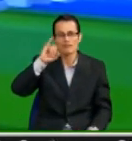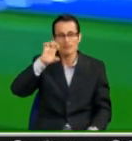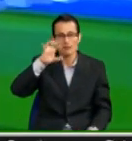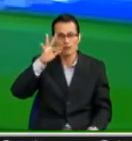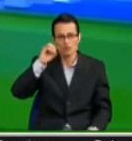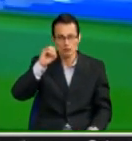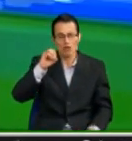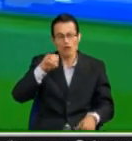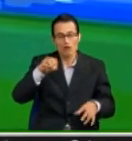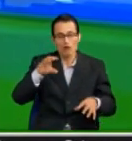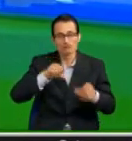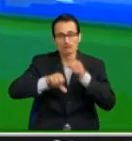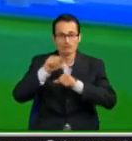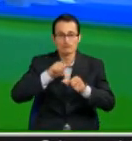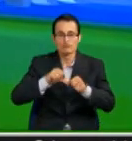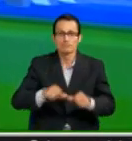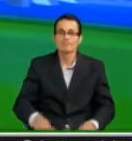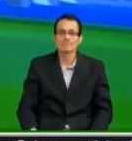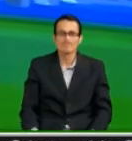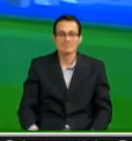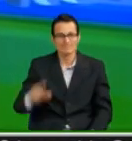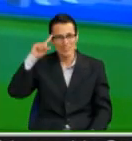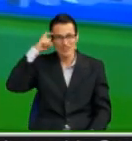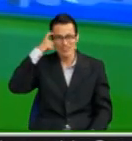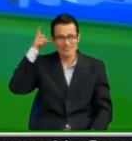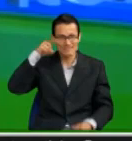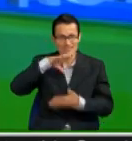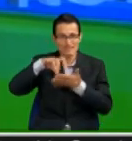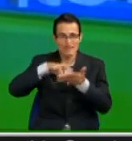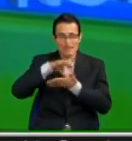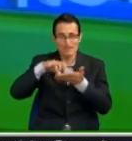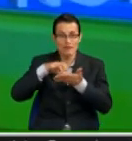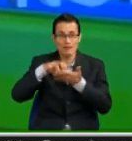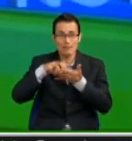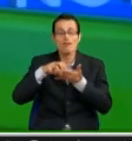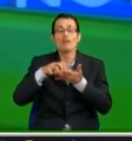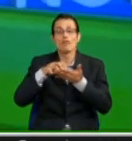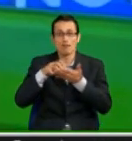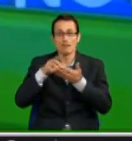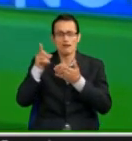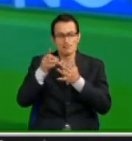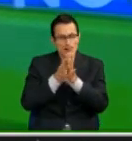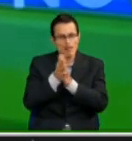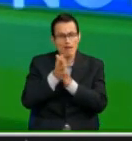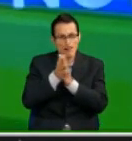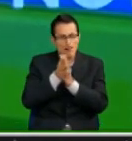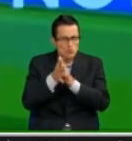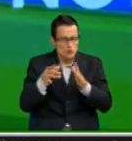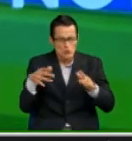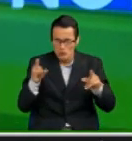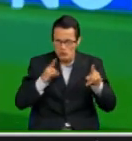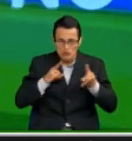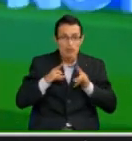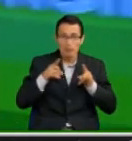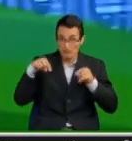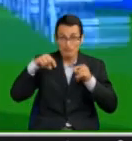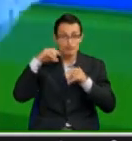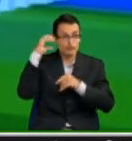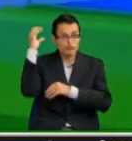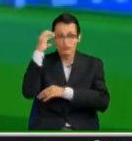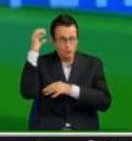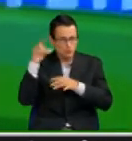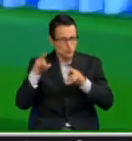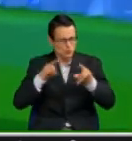minutos el gobernador de Santander, Didier Tavera, se pronunció sobre este hecho que hoy conmueve el país y que genera todo tipo de reacciones. El